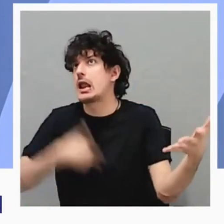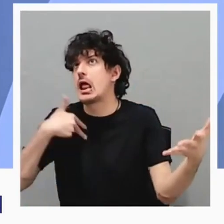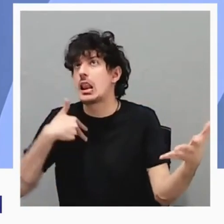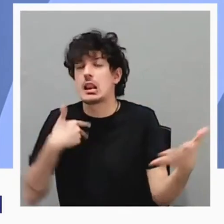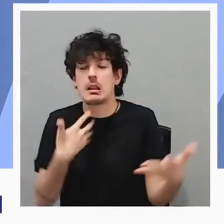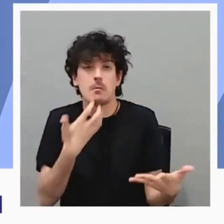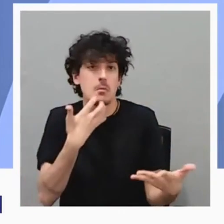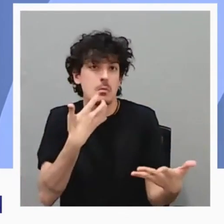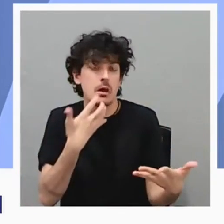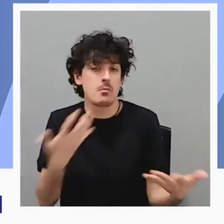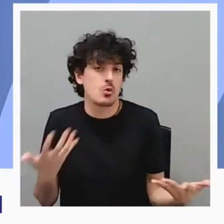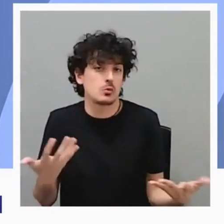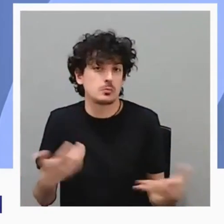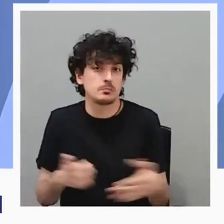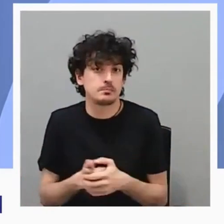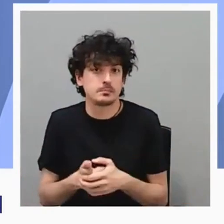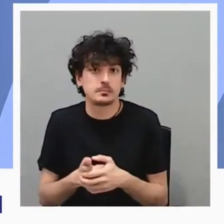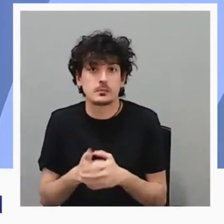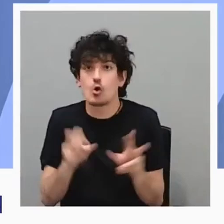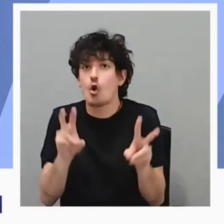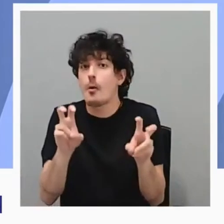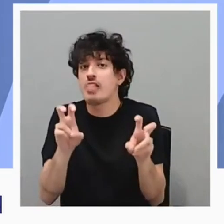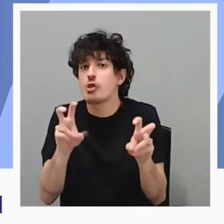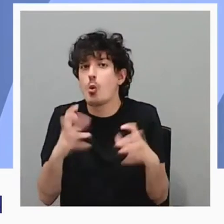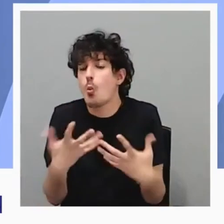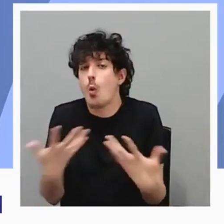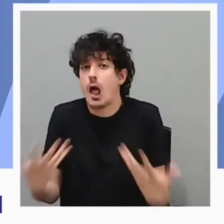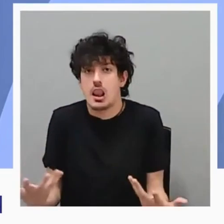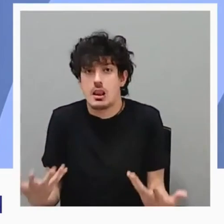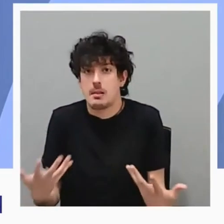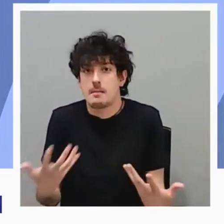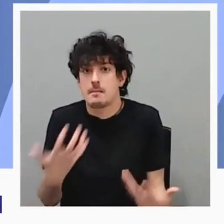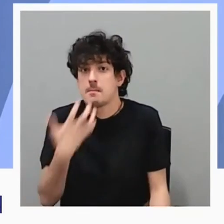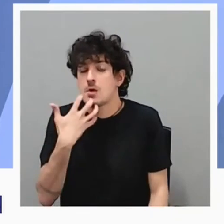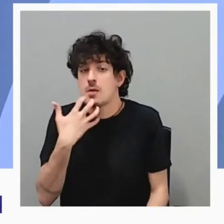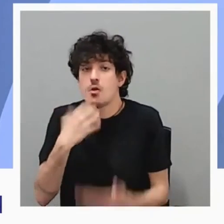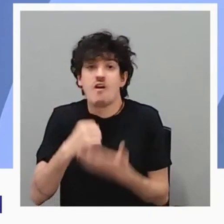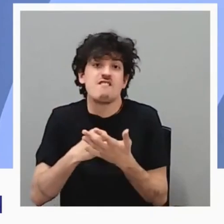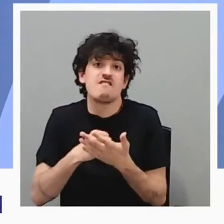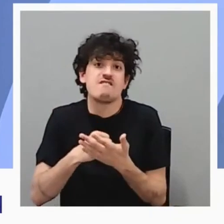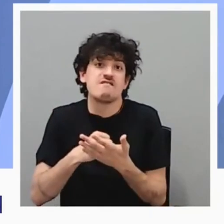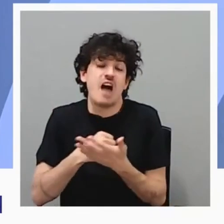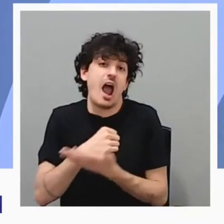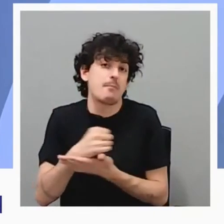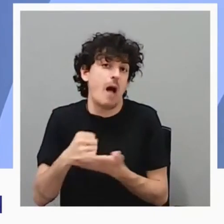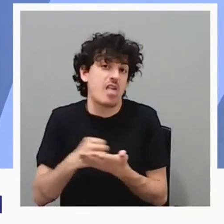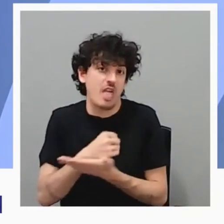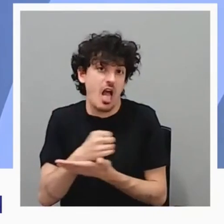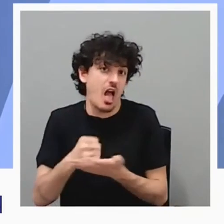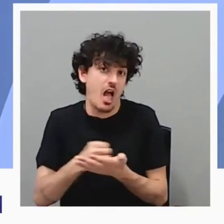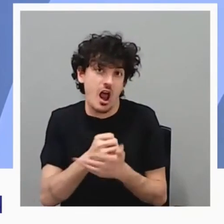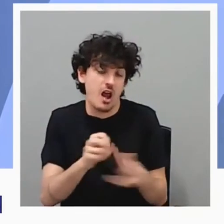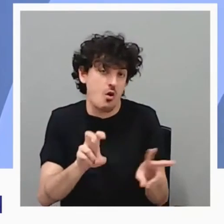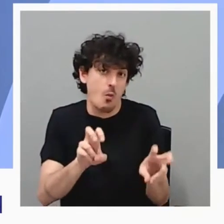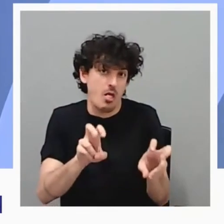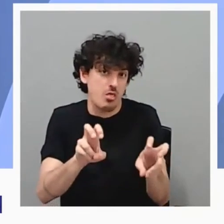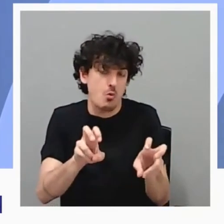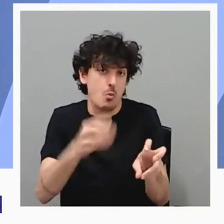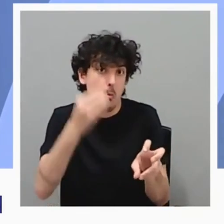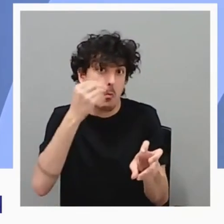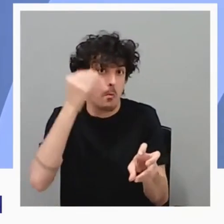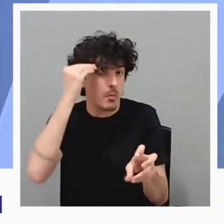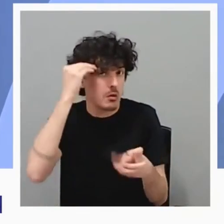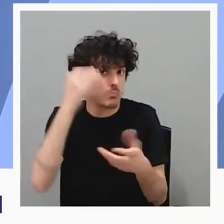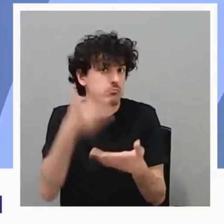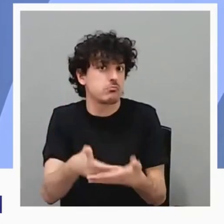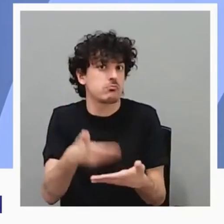tipo de innovación como es la innovación farmacéutica, yo creo que la pandemia nos ha mostrado que